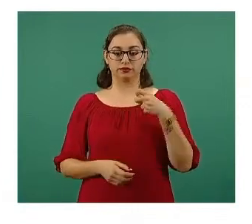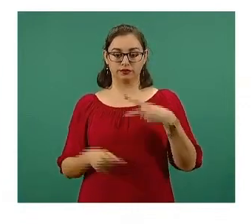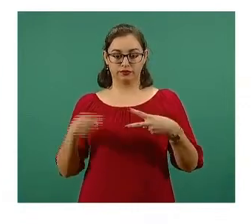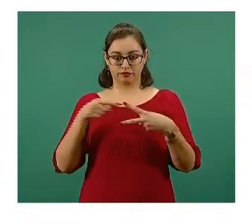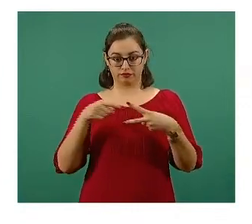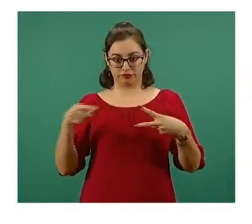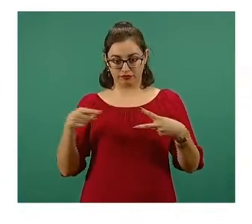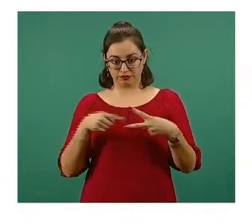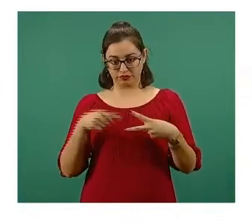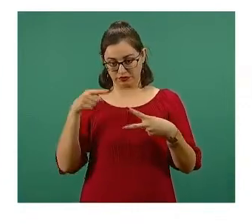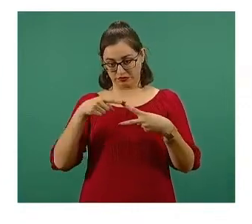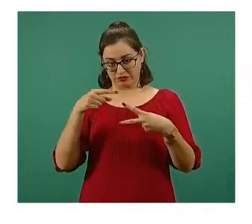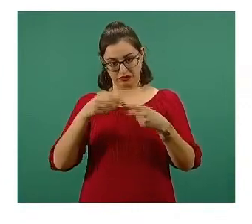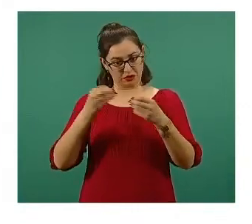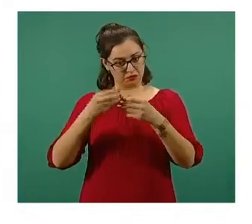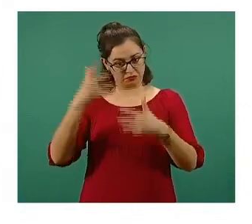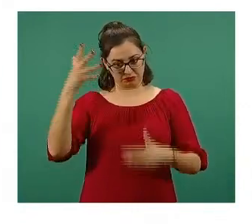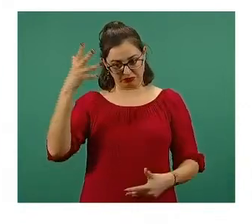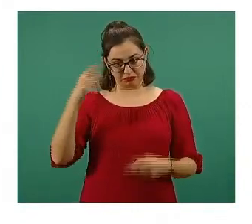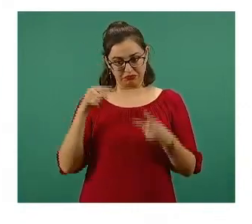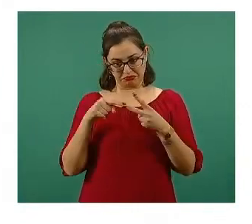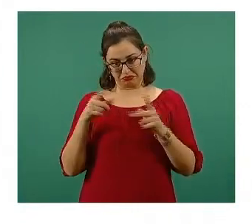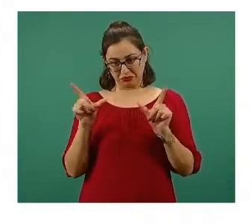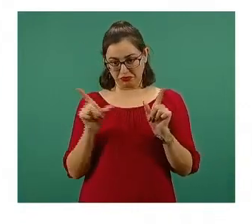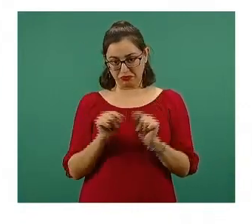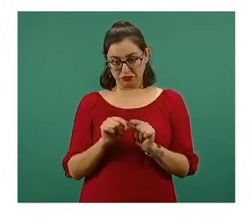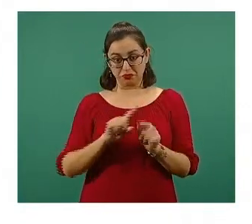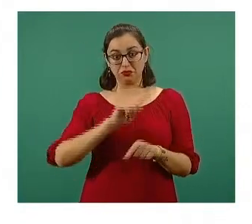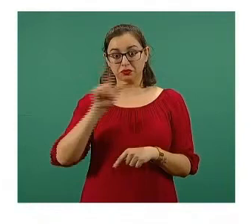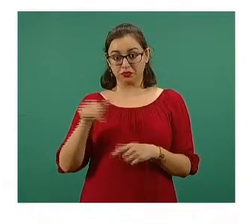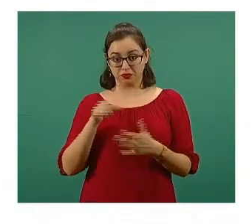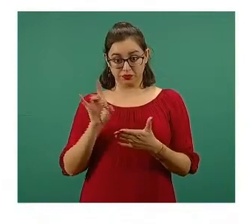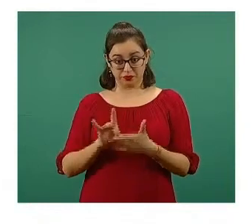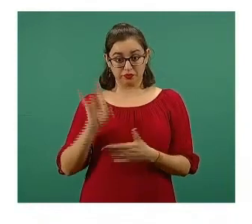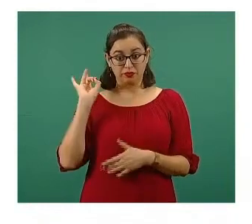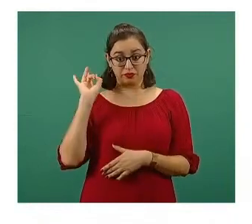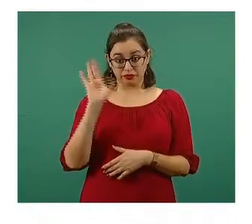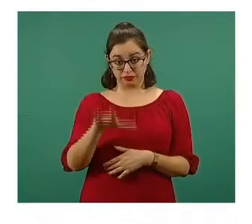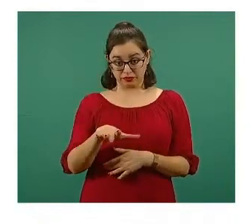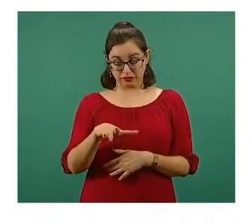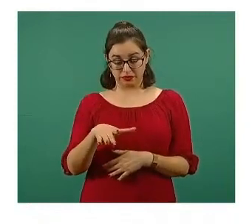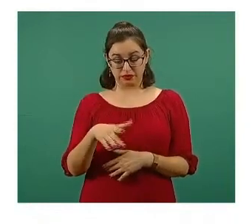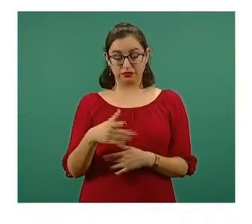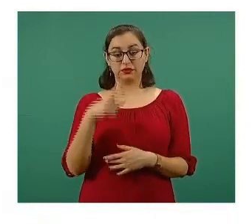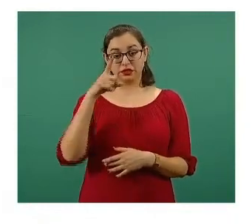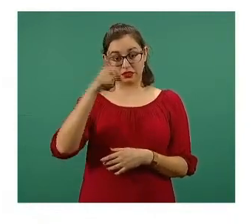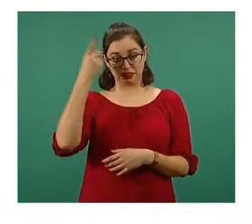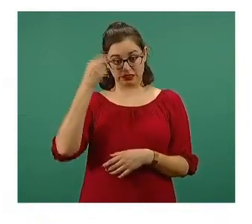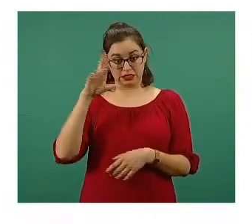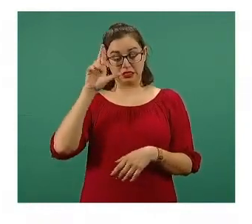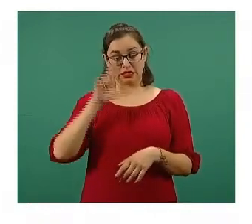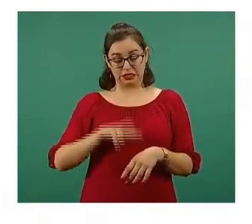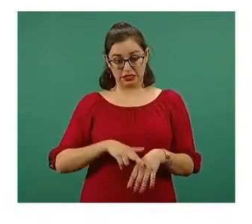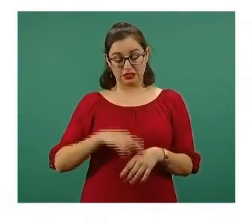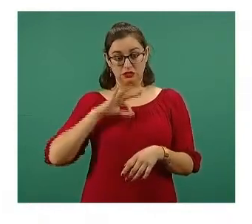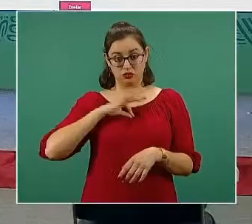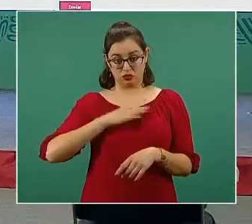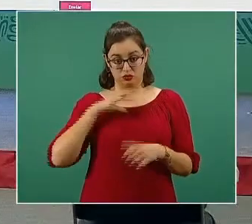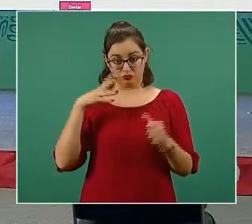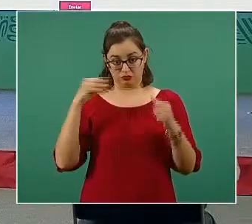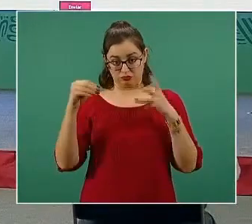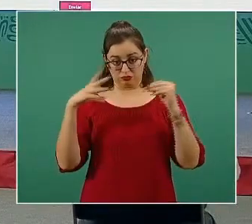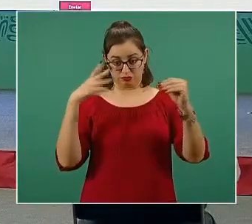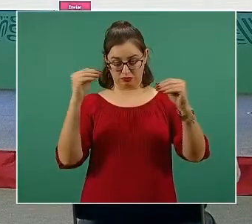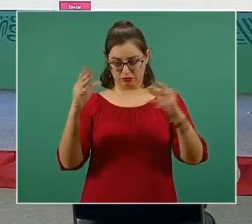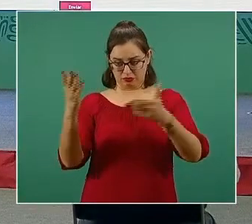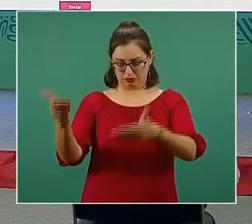y el integral, y al darle enviar, esta notificación llegará a la Dirección General de Epidemiología para que a su vez la